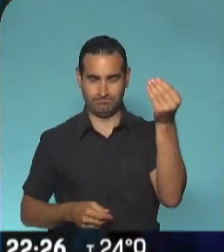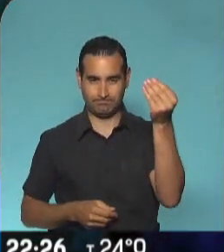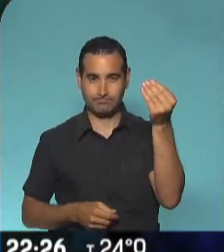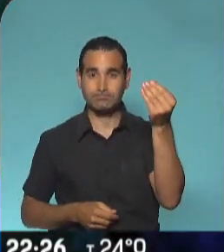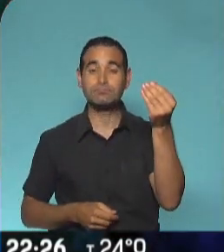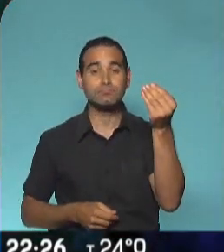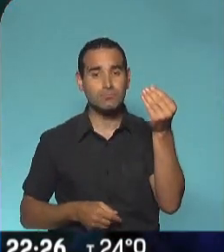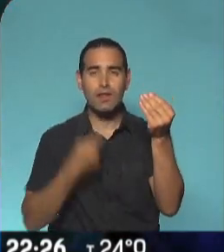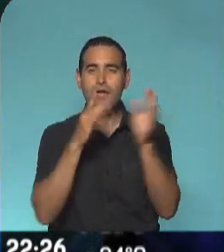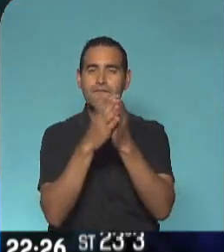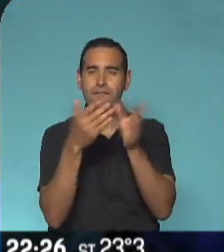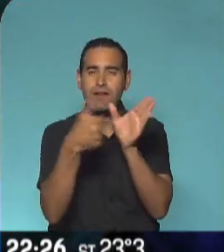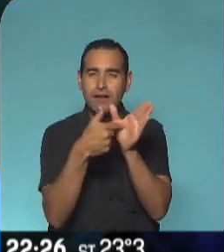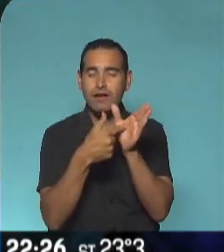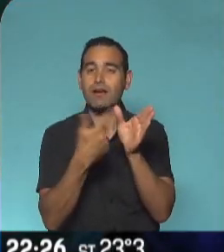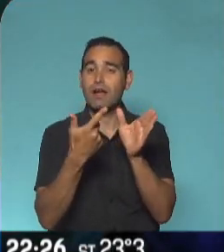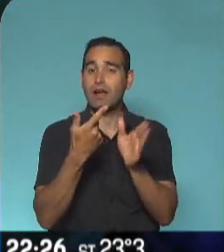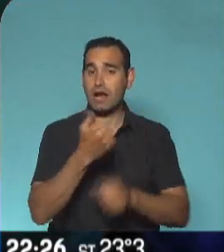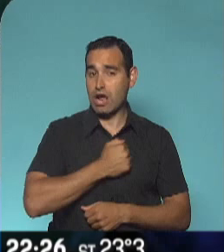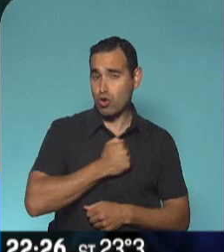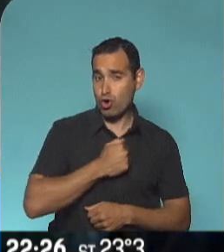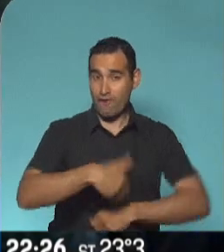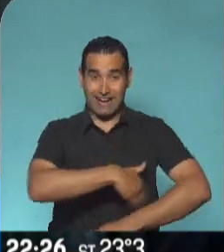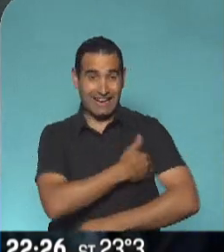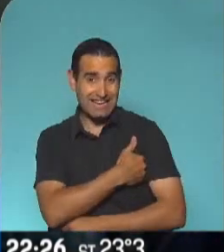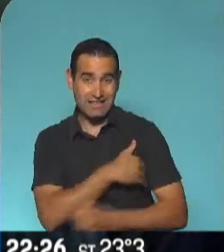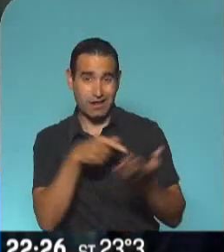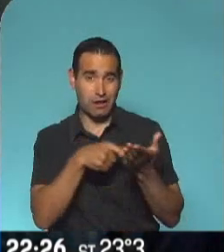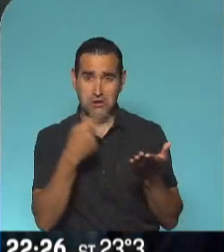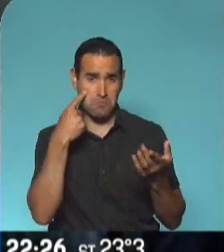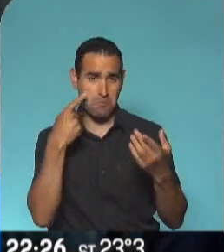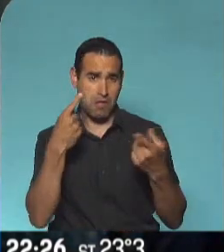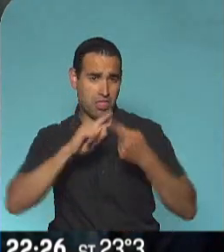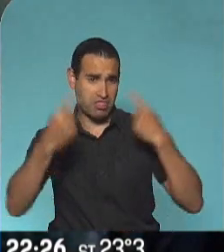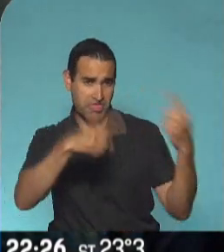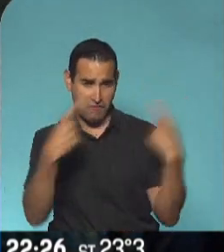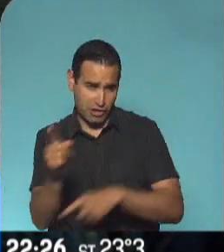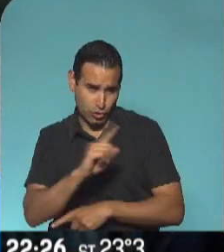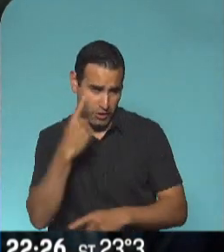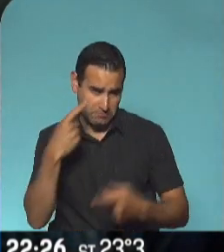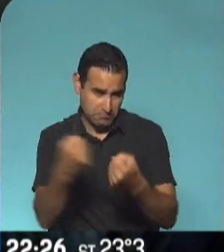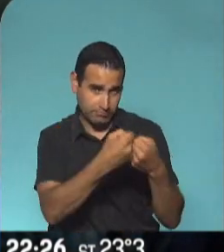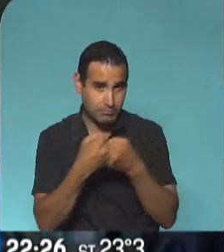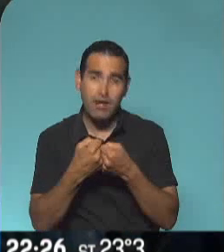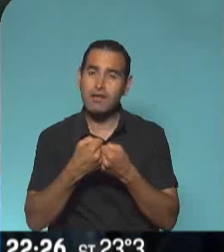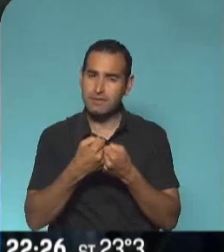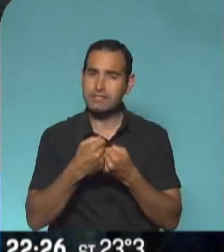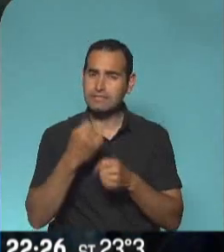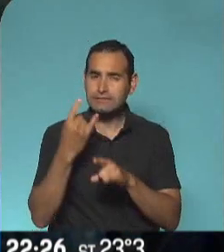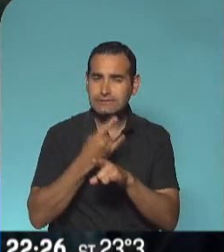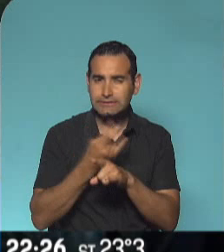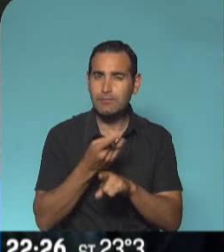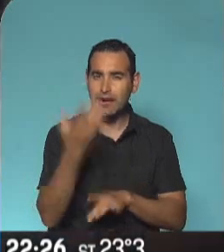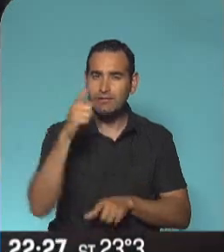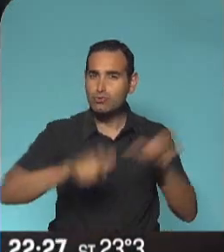la parte de la Biblia sobre la que católicos y evangelistas no tienen discrepancias, y en reiteradas ocasiones demonizó las creencias